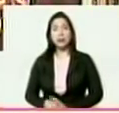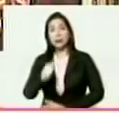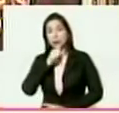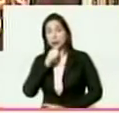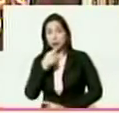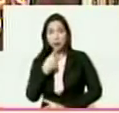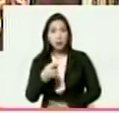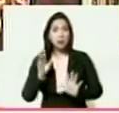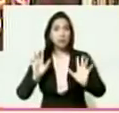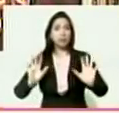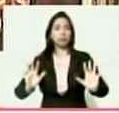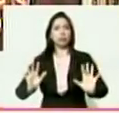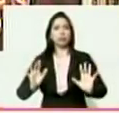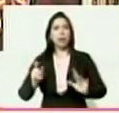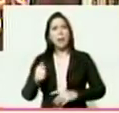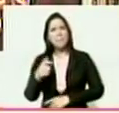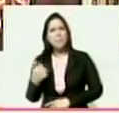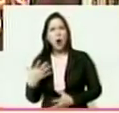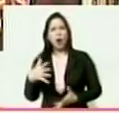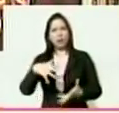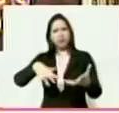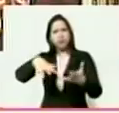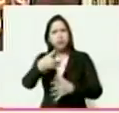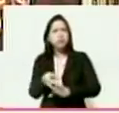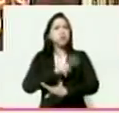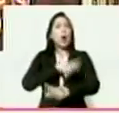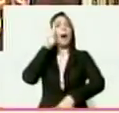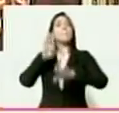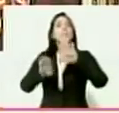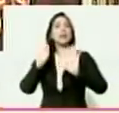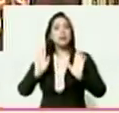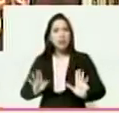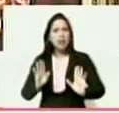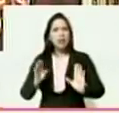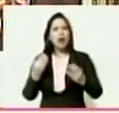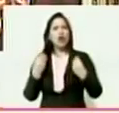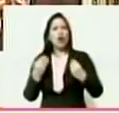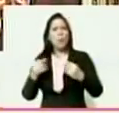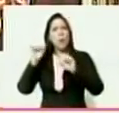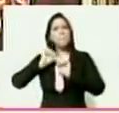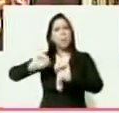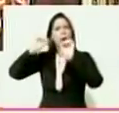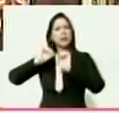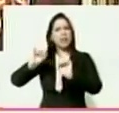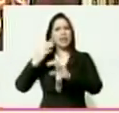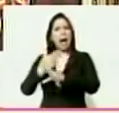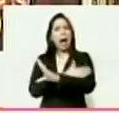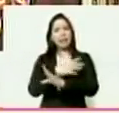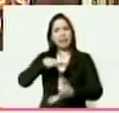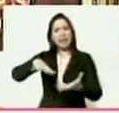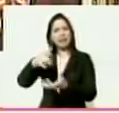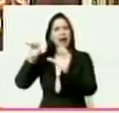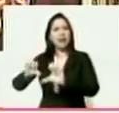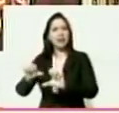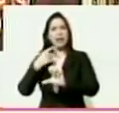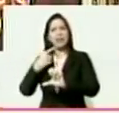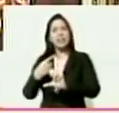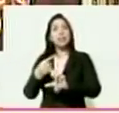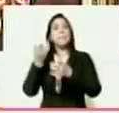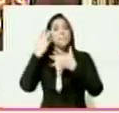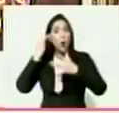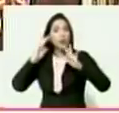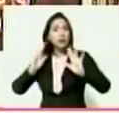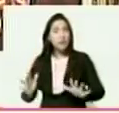señalan un poco catastróficamente a veces, como profetas desde el sastre, señalan la